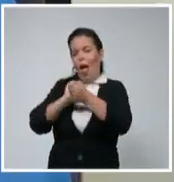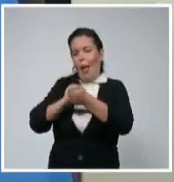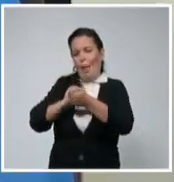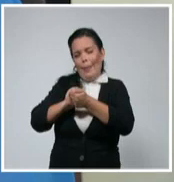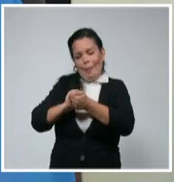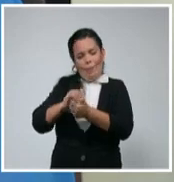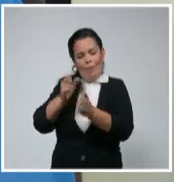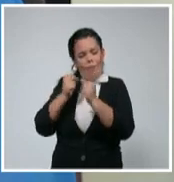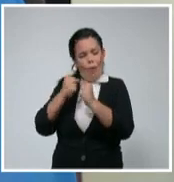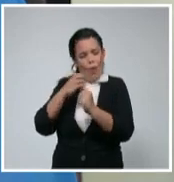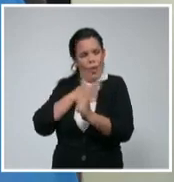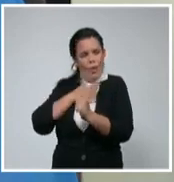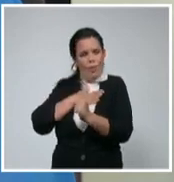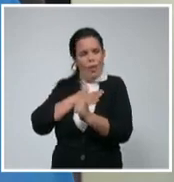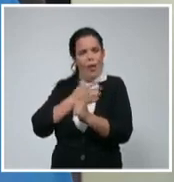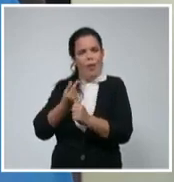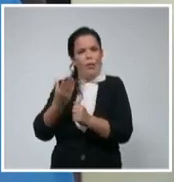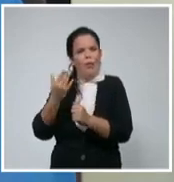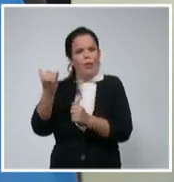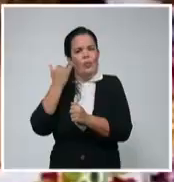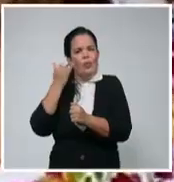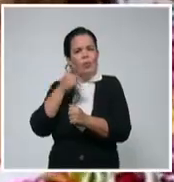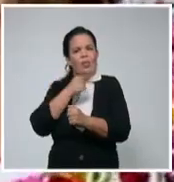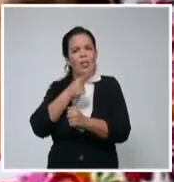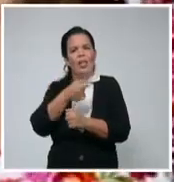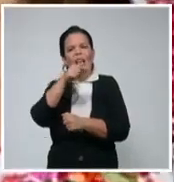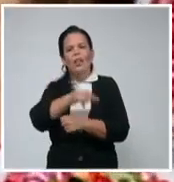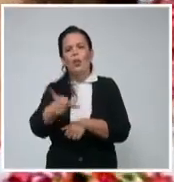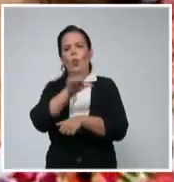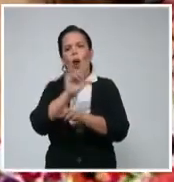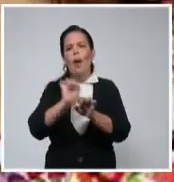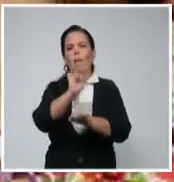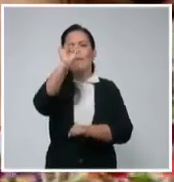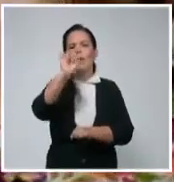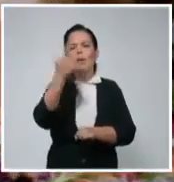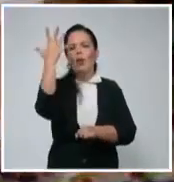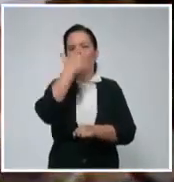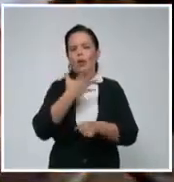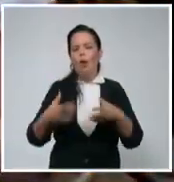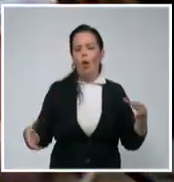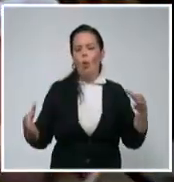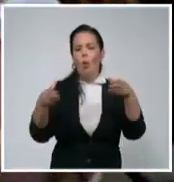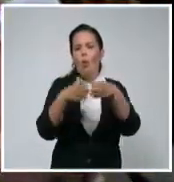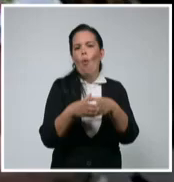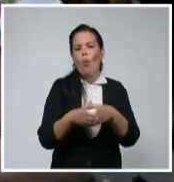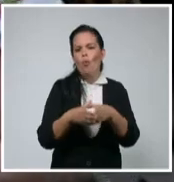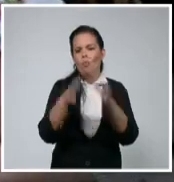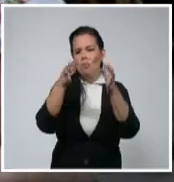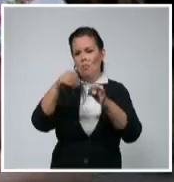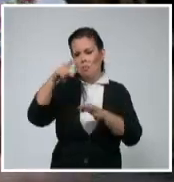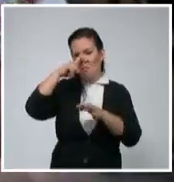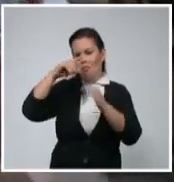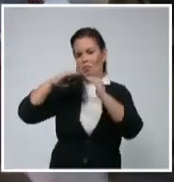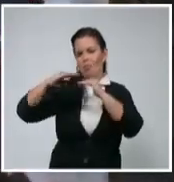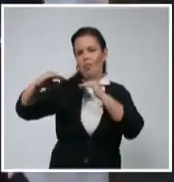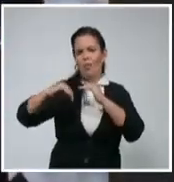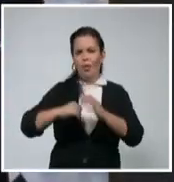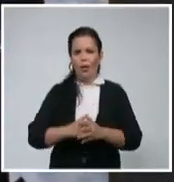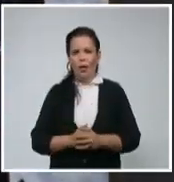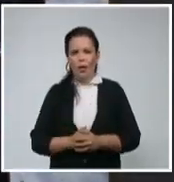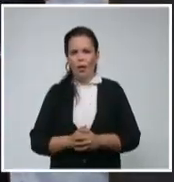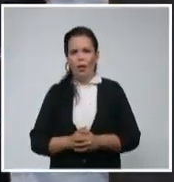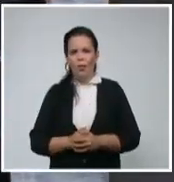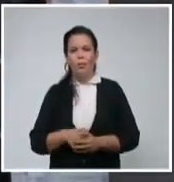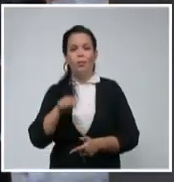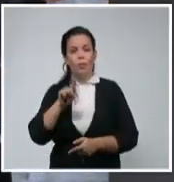sentía que este era un premio a nuestra generación. Es la mamá de Alejandra quien sigue sus pasos como periodista. Pero sobre